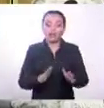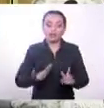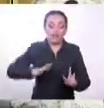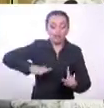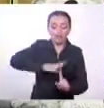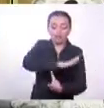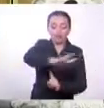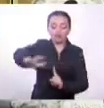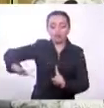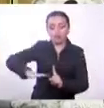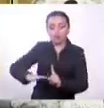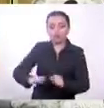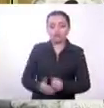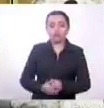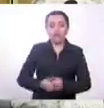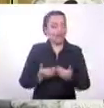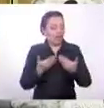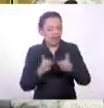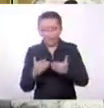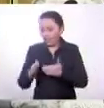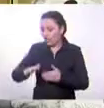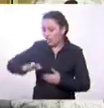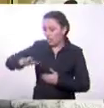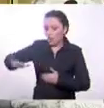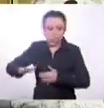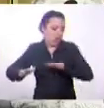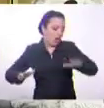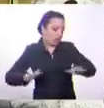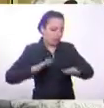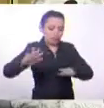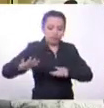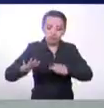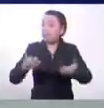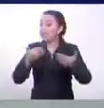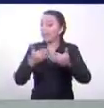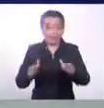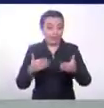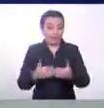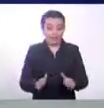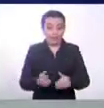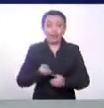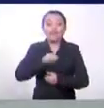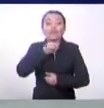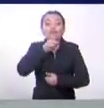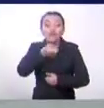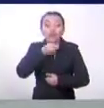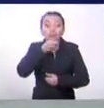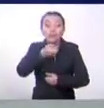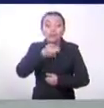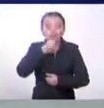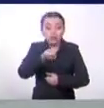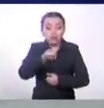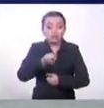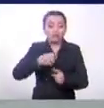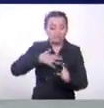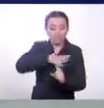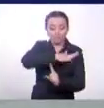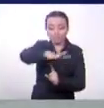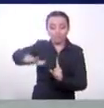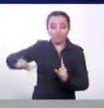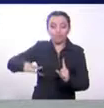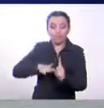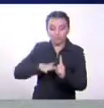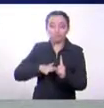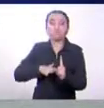también depende del contexto en el cual se da ese mensaje. Exacto, es que la conversación tiene mucho que ver con esto, Luis, en el sentido de que cuando